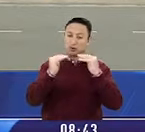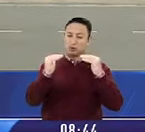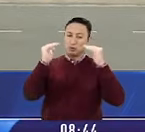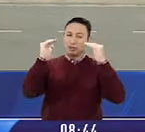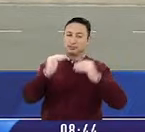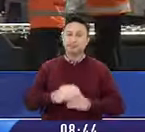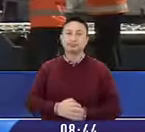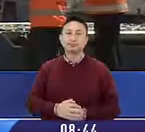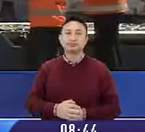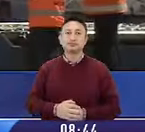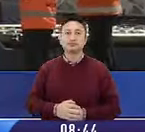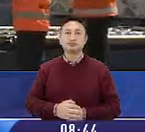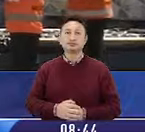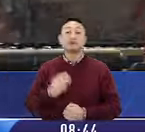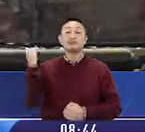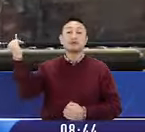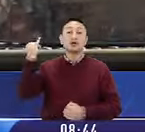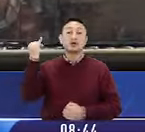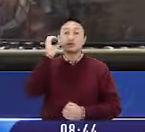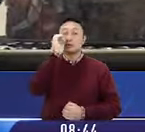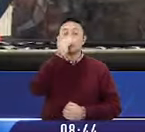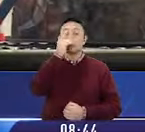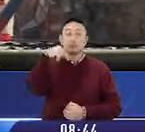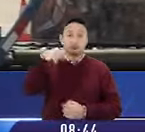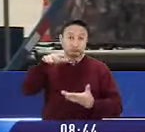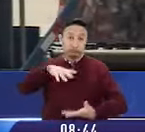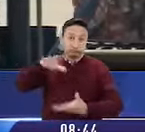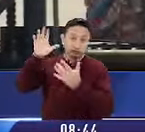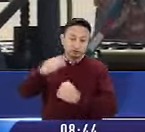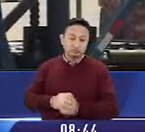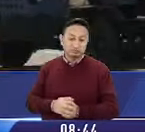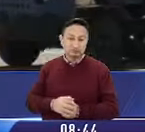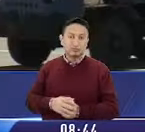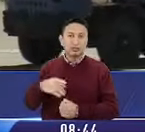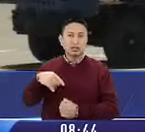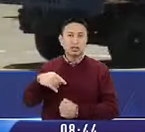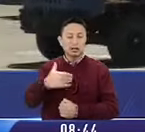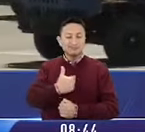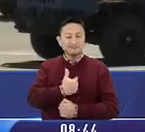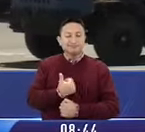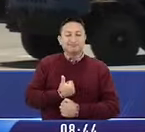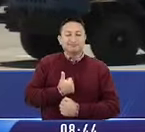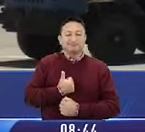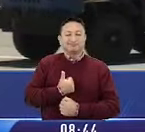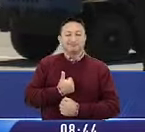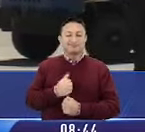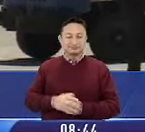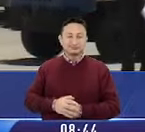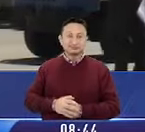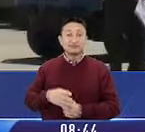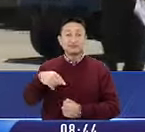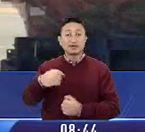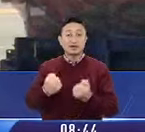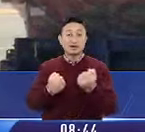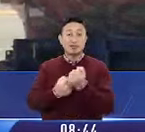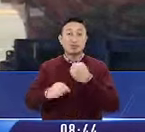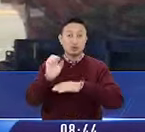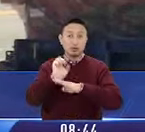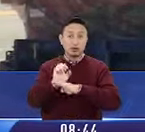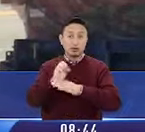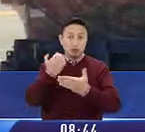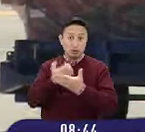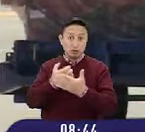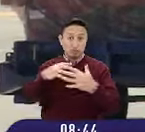internacionales. La industria floral del país continúa siendo un orgullo nacional y un motor clave para la economía